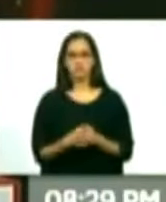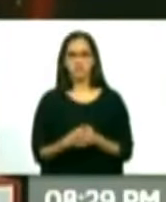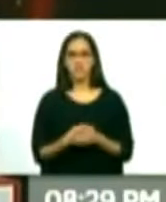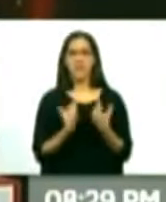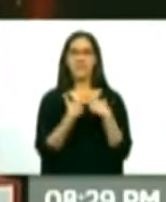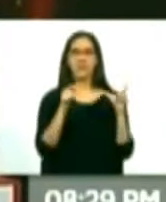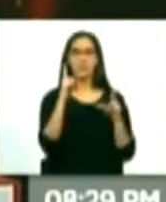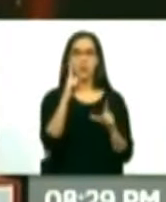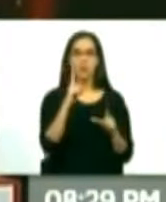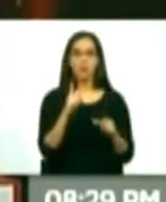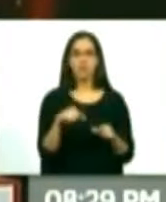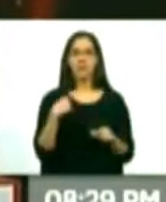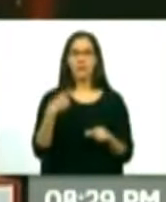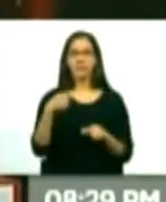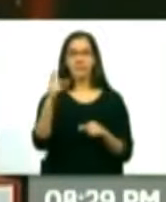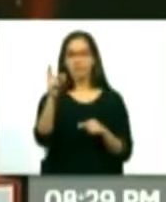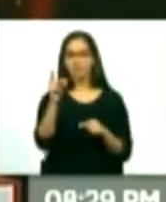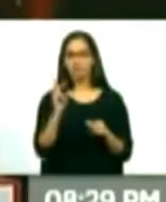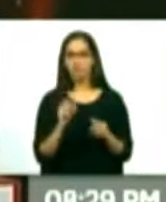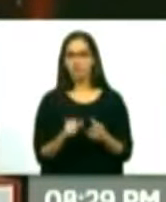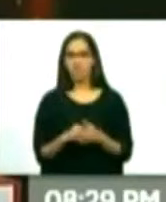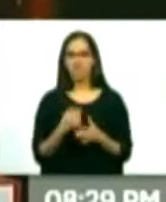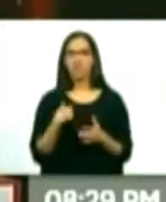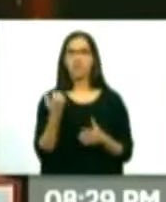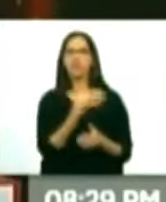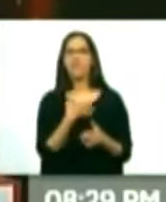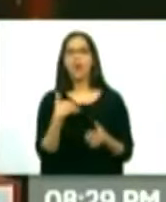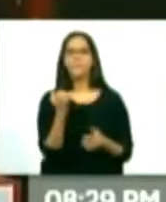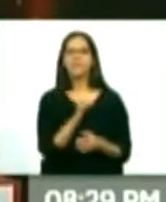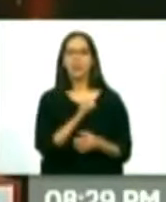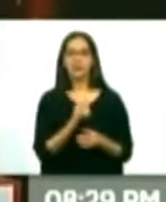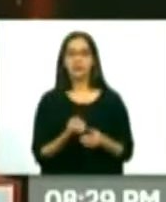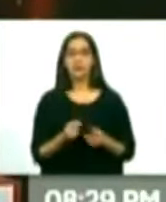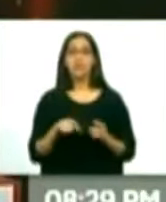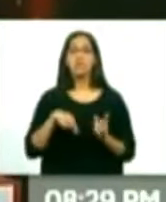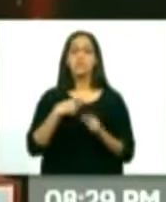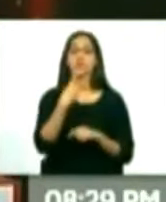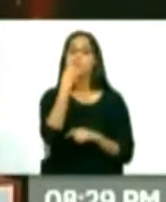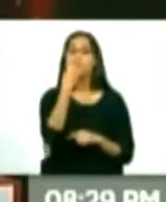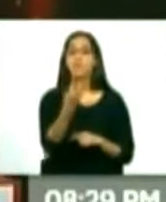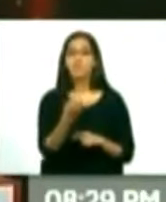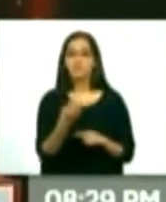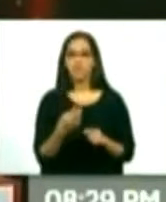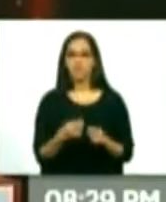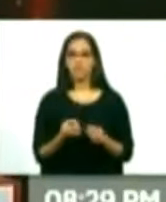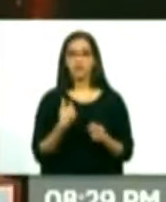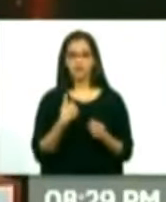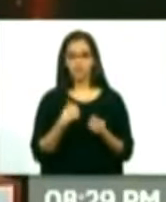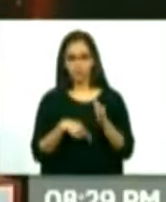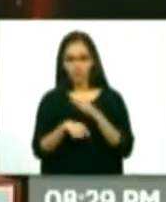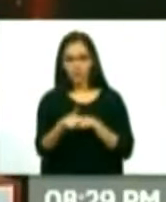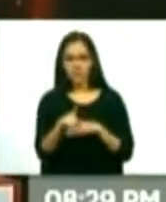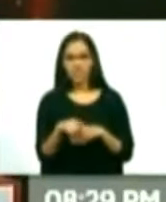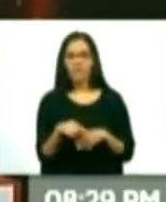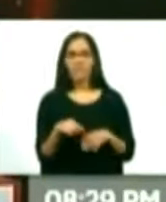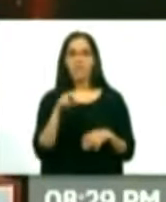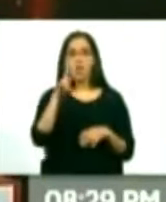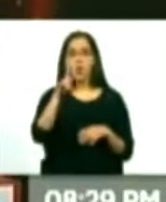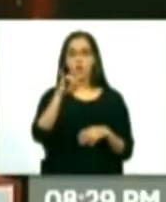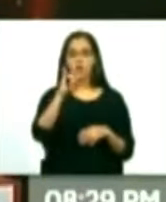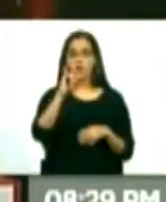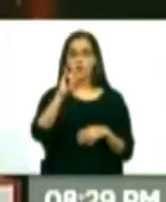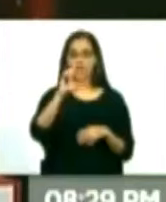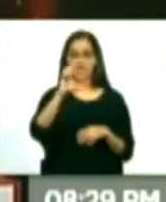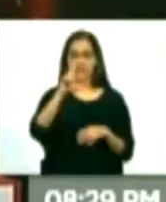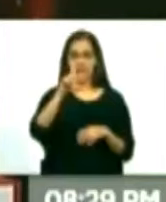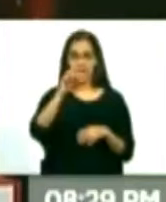después tenía el otro contra el juez que yo lo quería matar. Después yo lo fui a visitar. Miren, yo fui Bielma, mi hermano Bielma